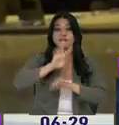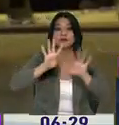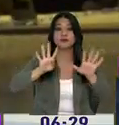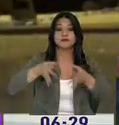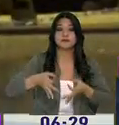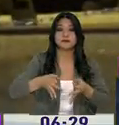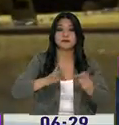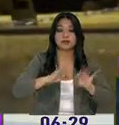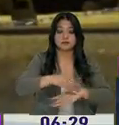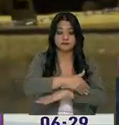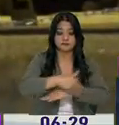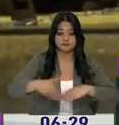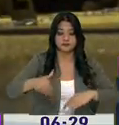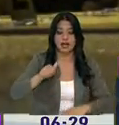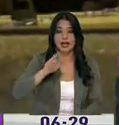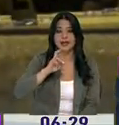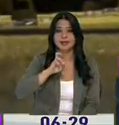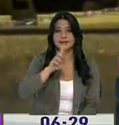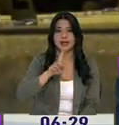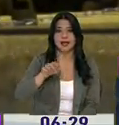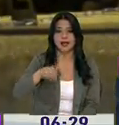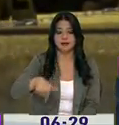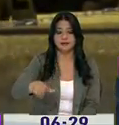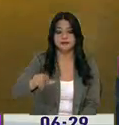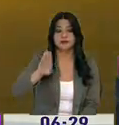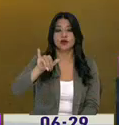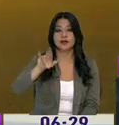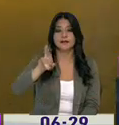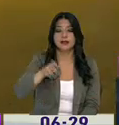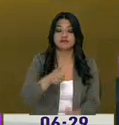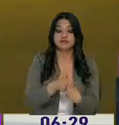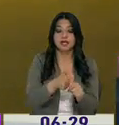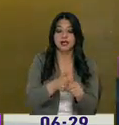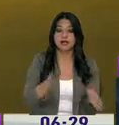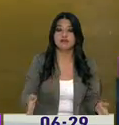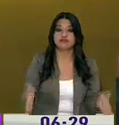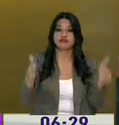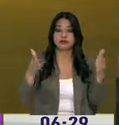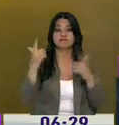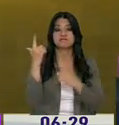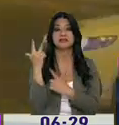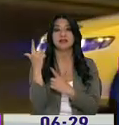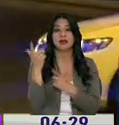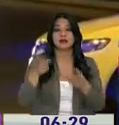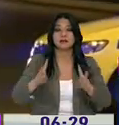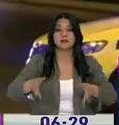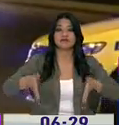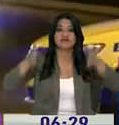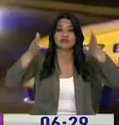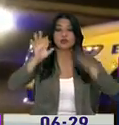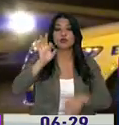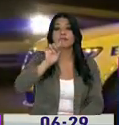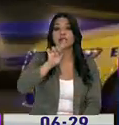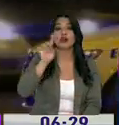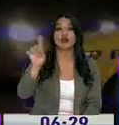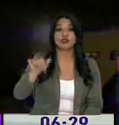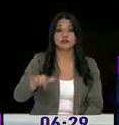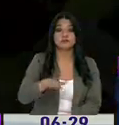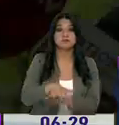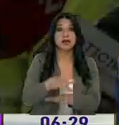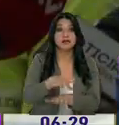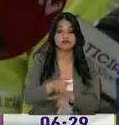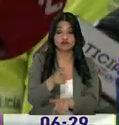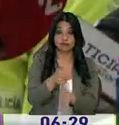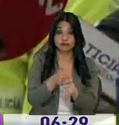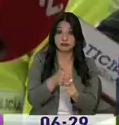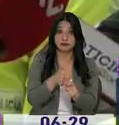las calles Arizaga y Bolívar, a pocos metros de un cuartel militar y del edificio del ECU 911 de la ciudad de Machala.